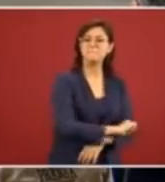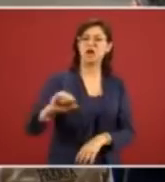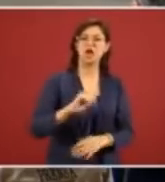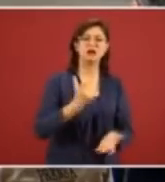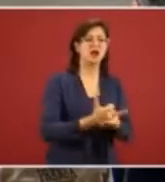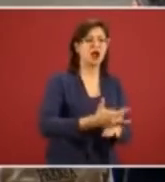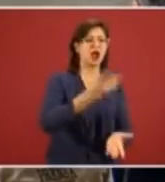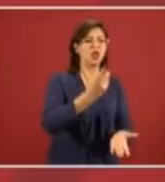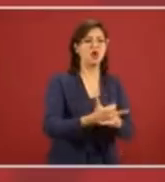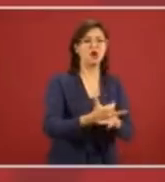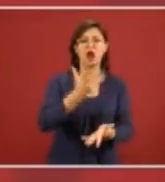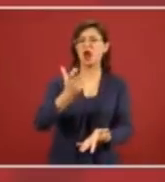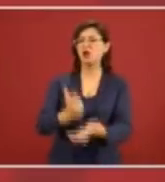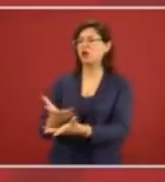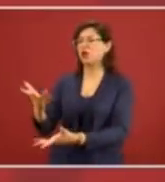hay carestía,